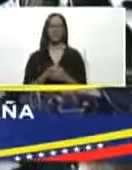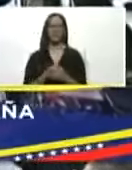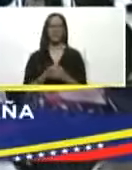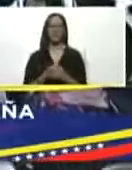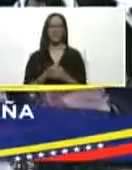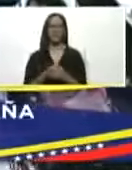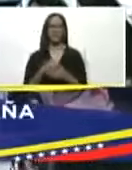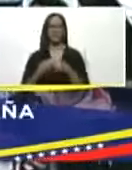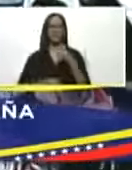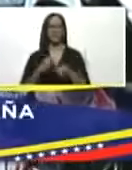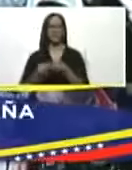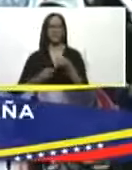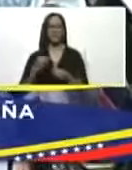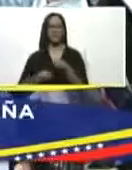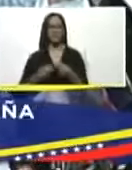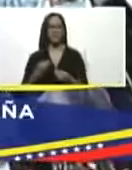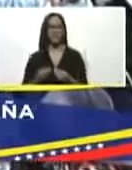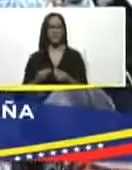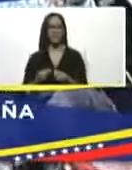preparando